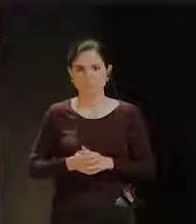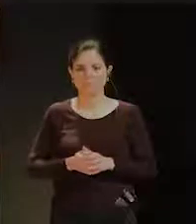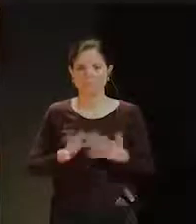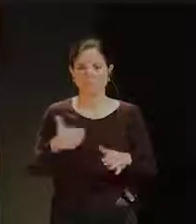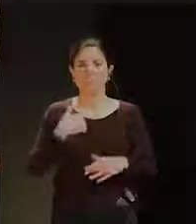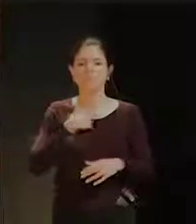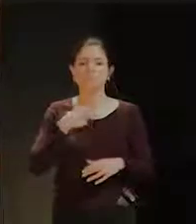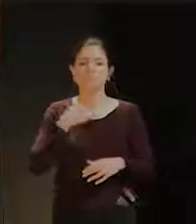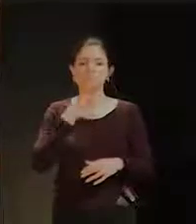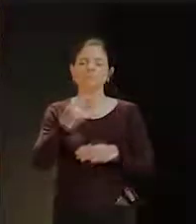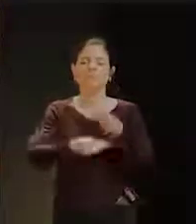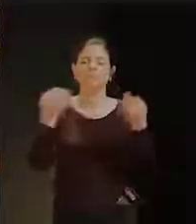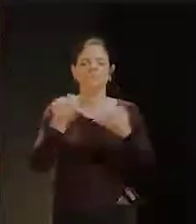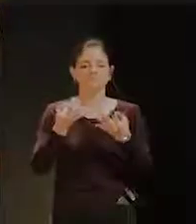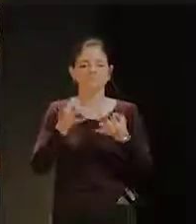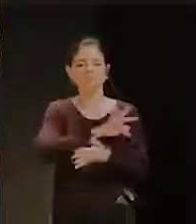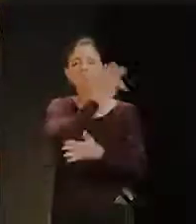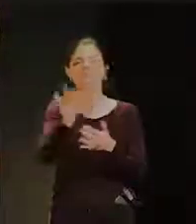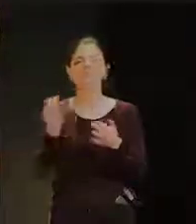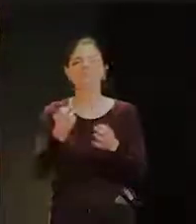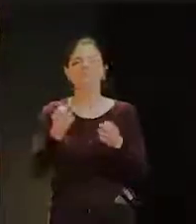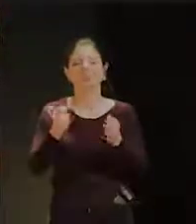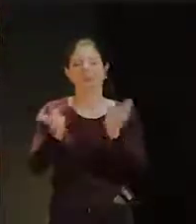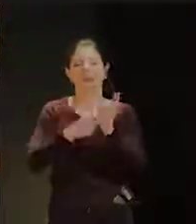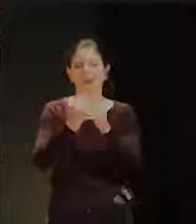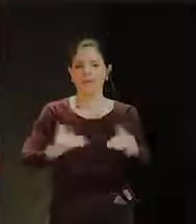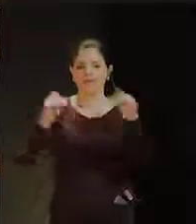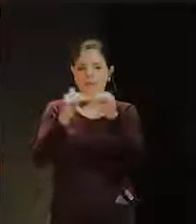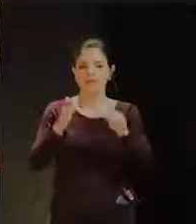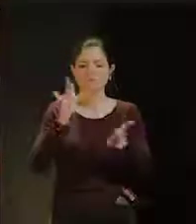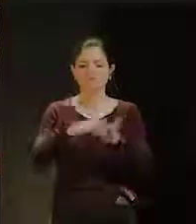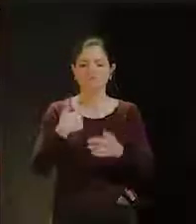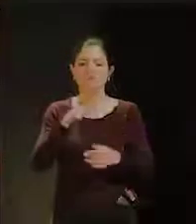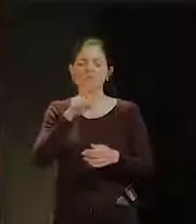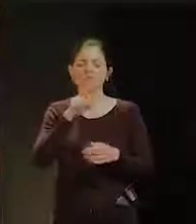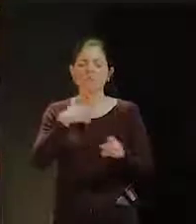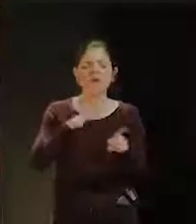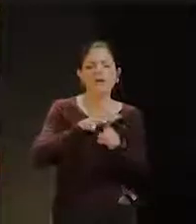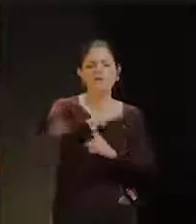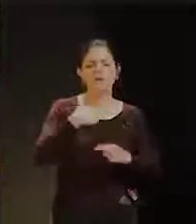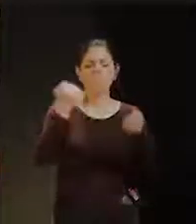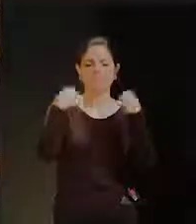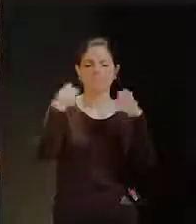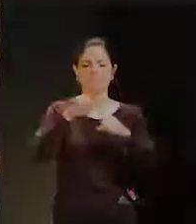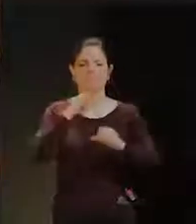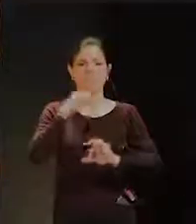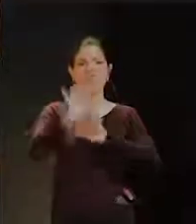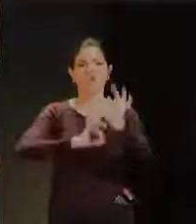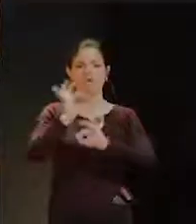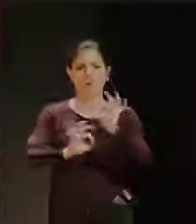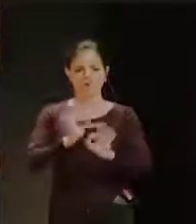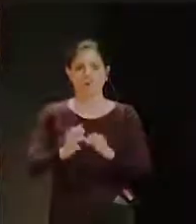Bueno, lo que me gustaría hacer ahora es pasar a la ley sobre igualdad y ver cómo esto influye en nuestras prácticas como